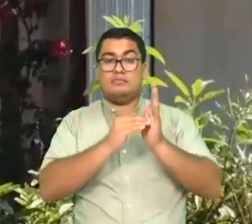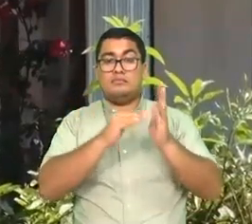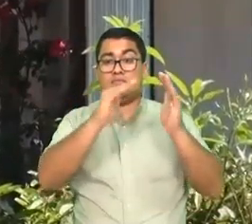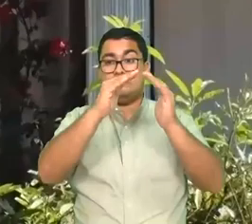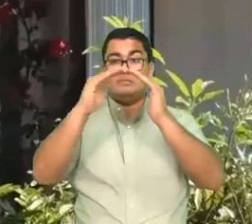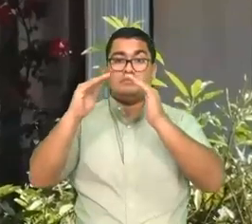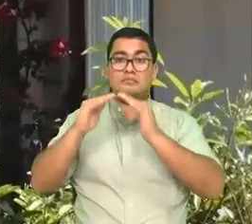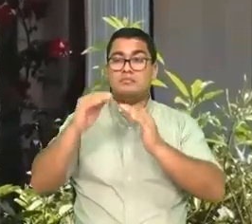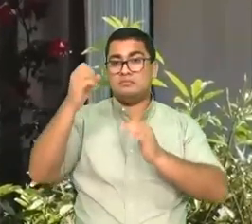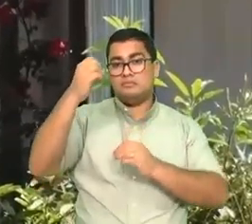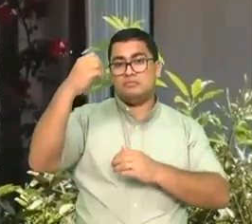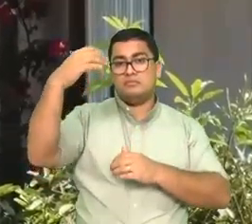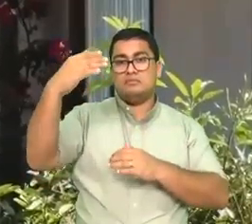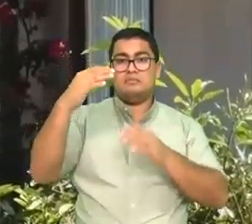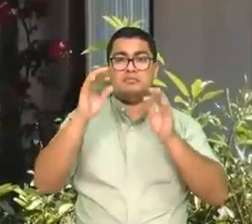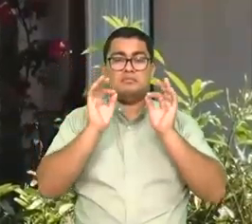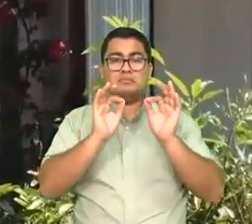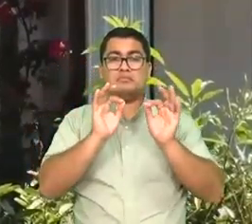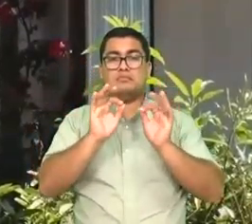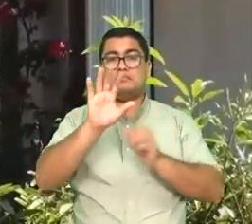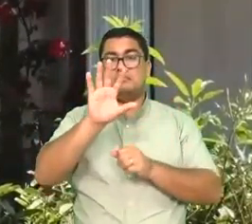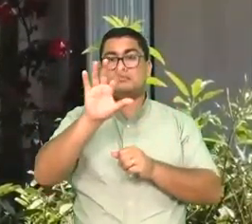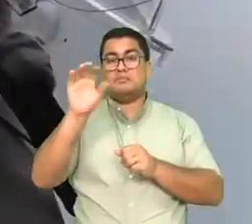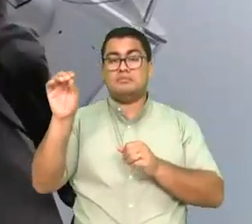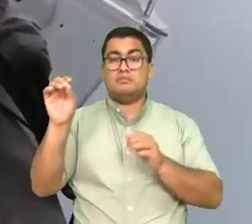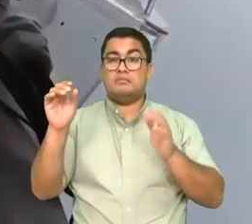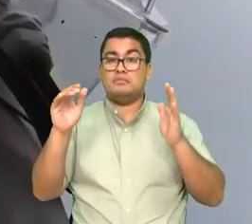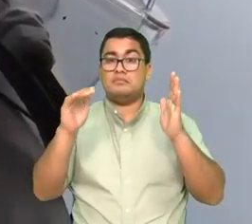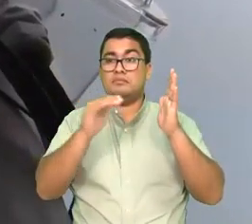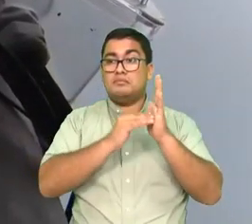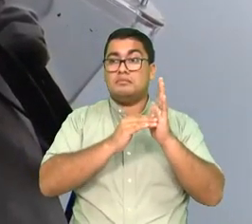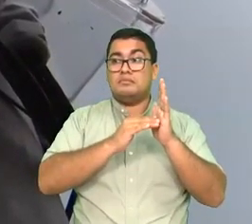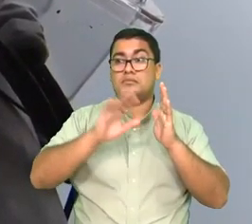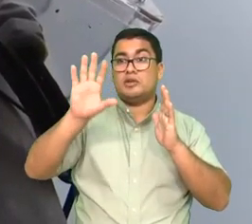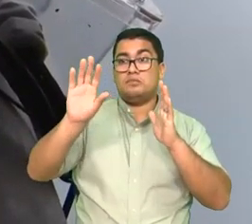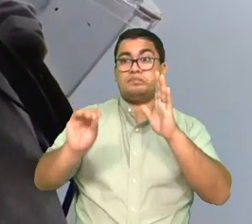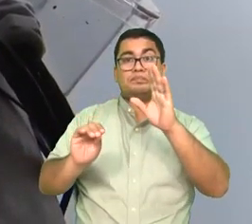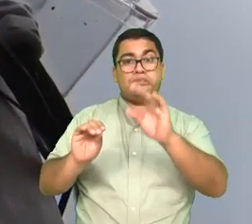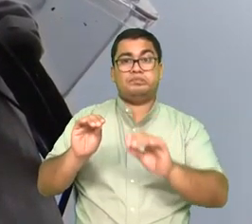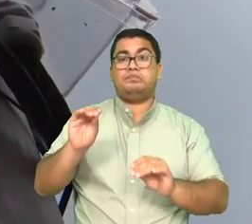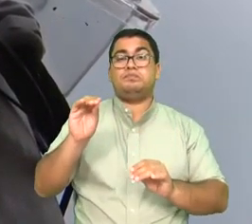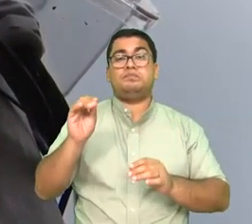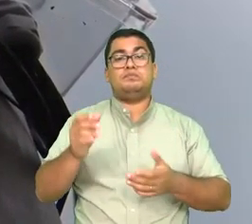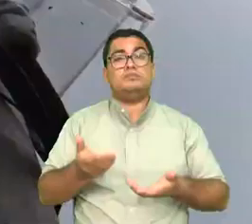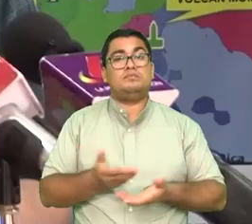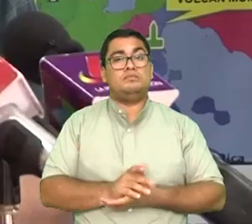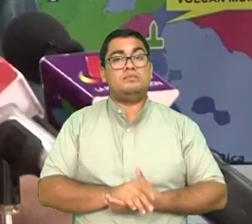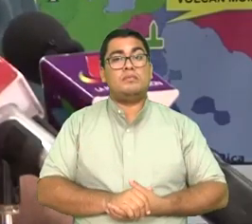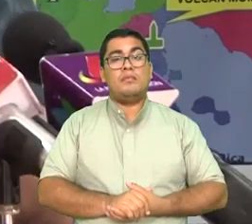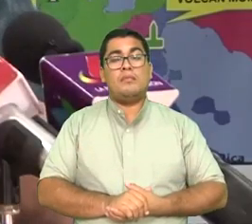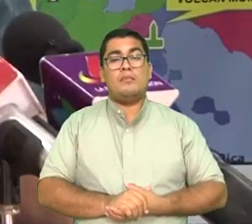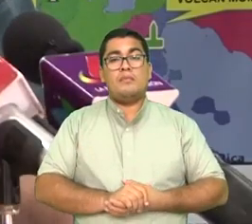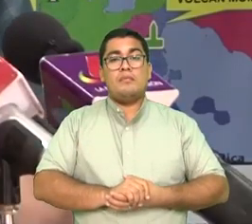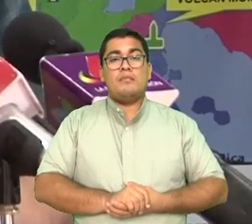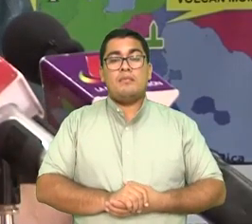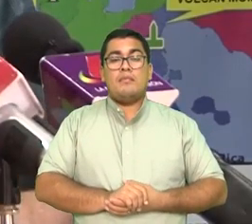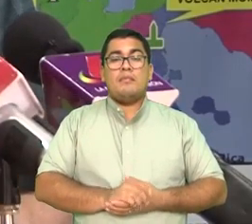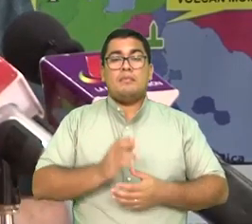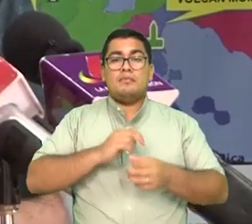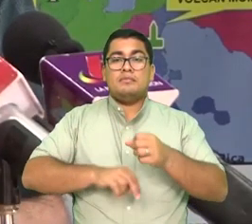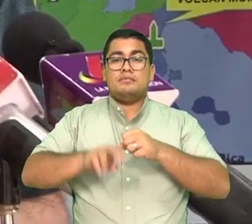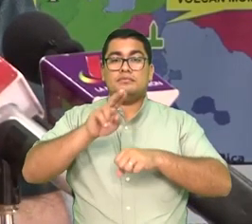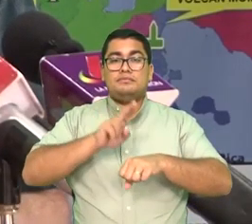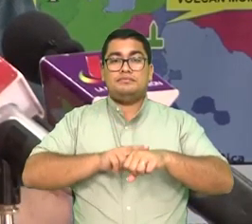energía frente a 50.000 que vieron ininterrumpido el fluido eléctrico. A nivel